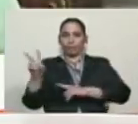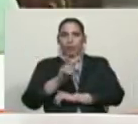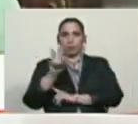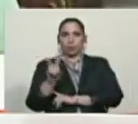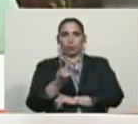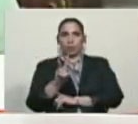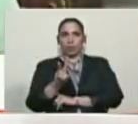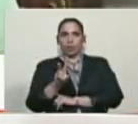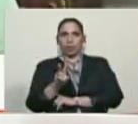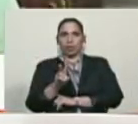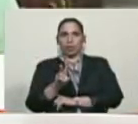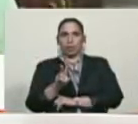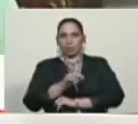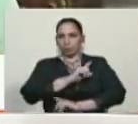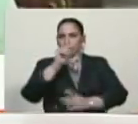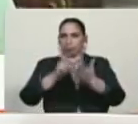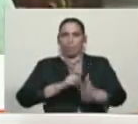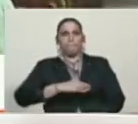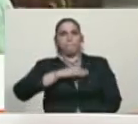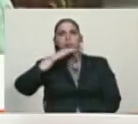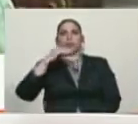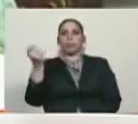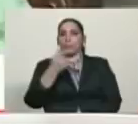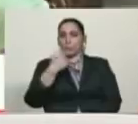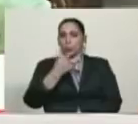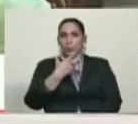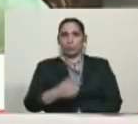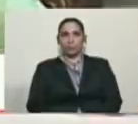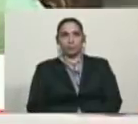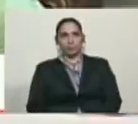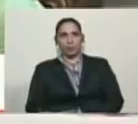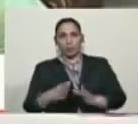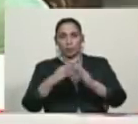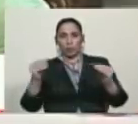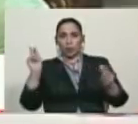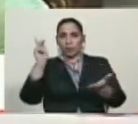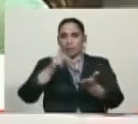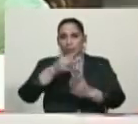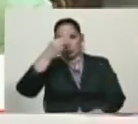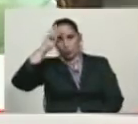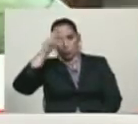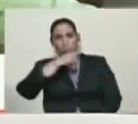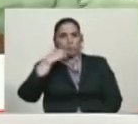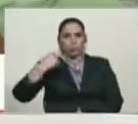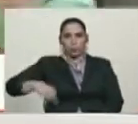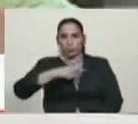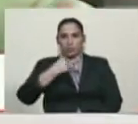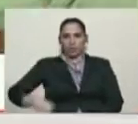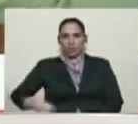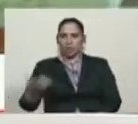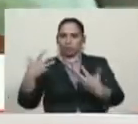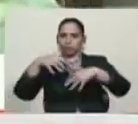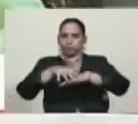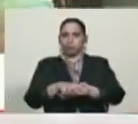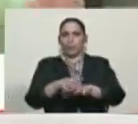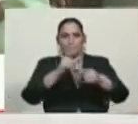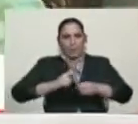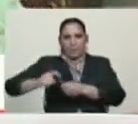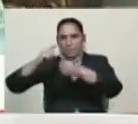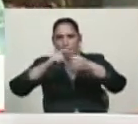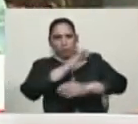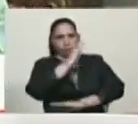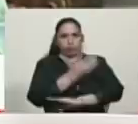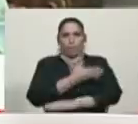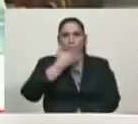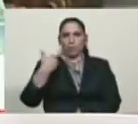pleno abastecimiento en medicina y todo lo que llegue de cuba de rusia de china complemento fortalecimiento